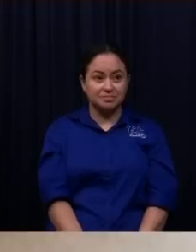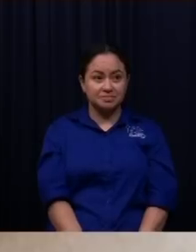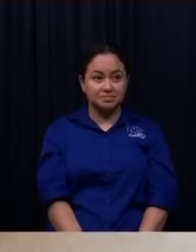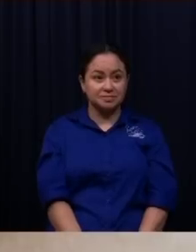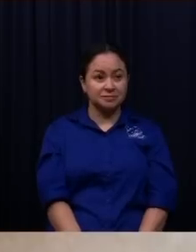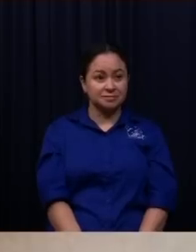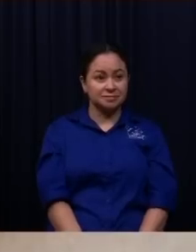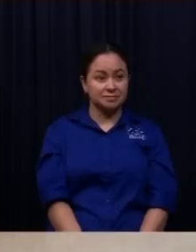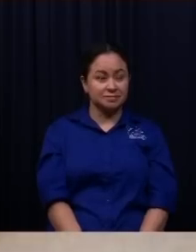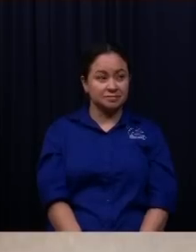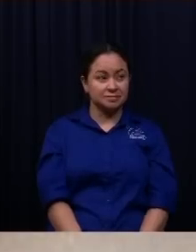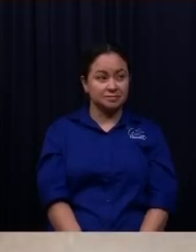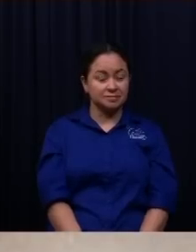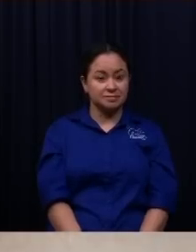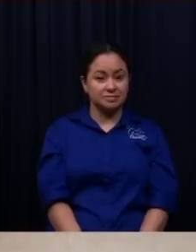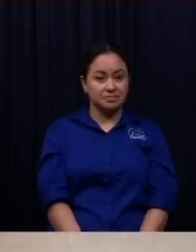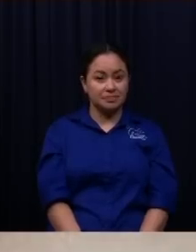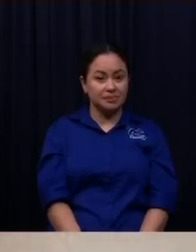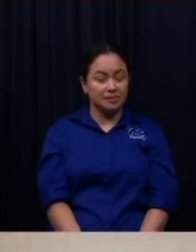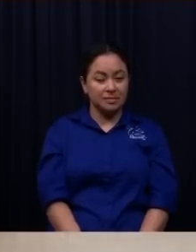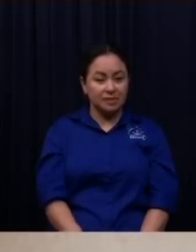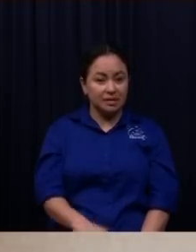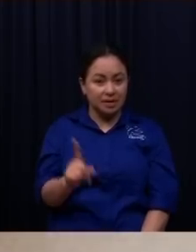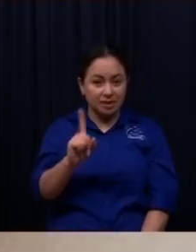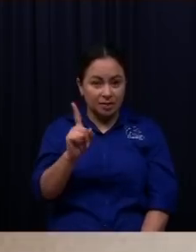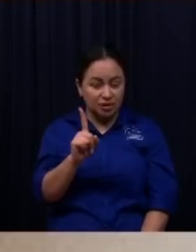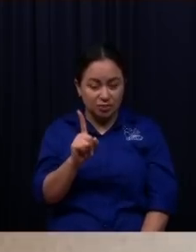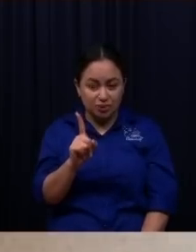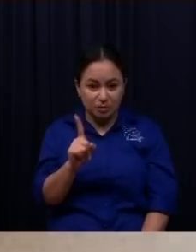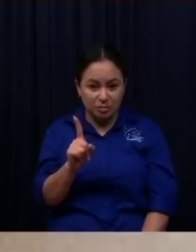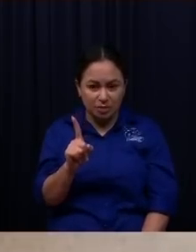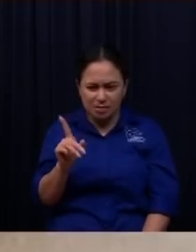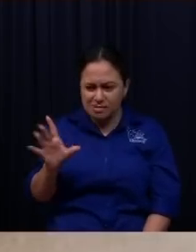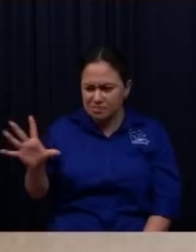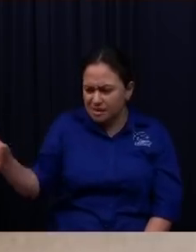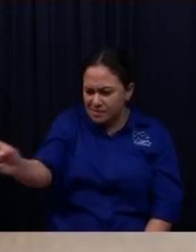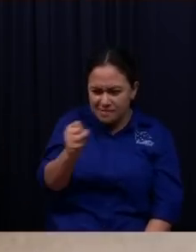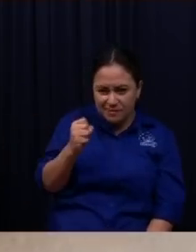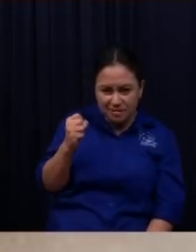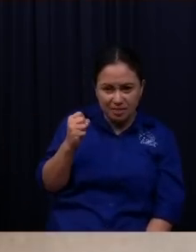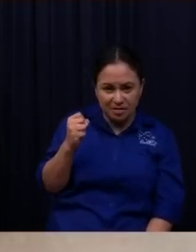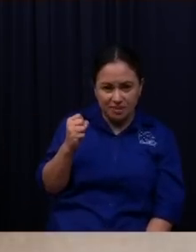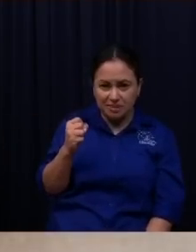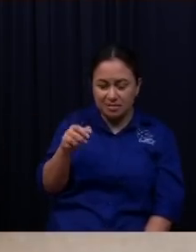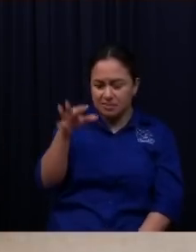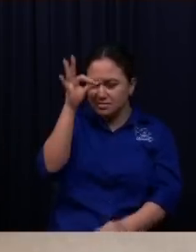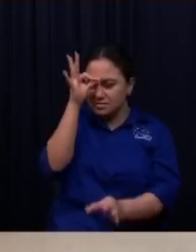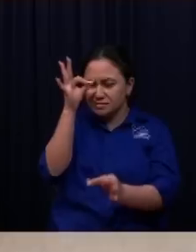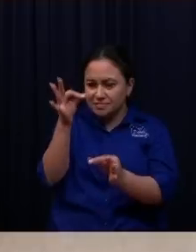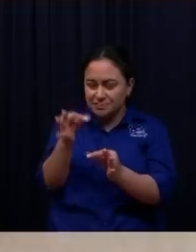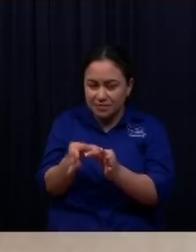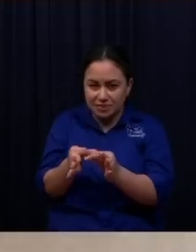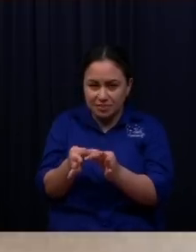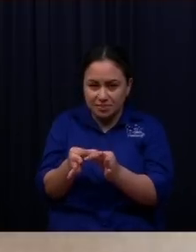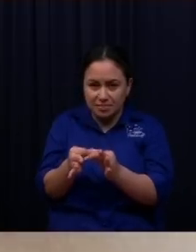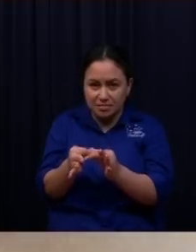No nos pueden quitar esa fe de hablar en otras lenguas.